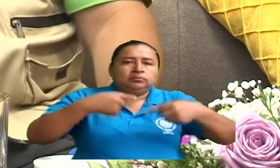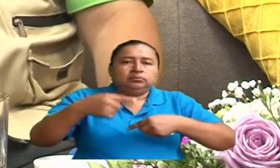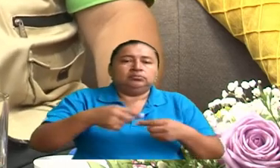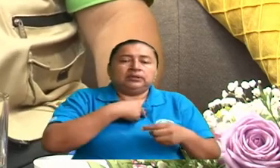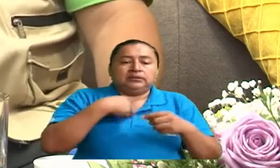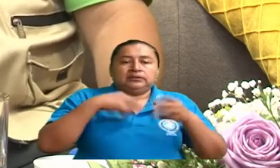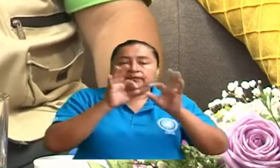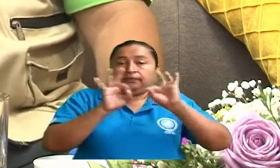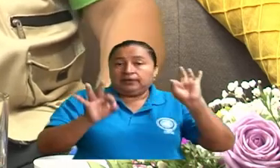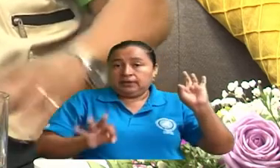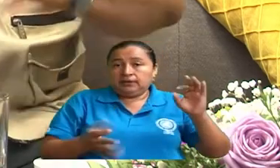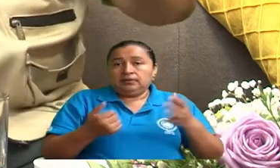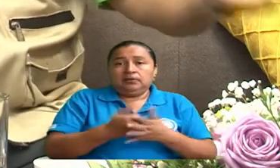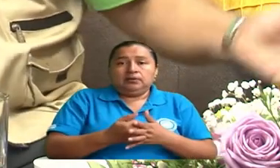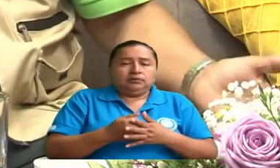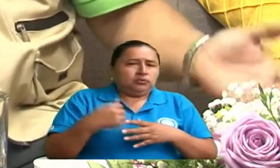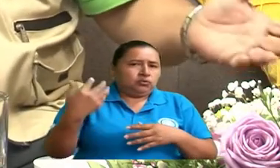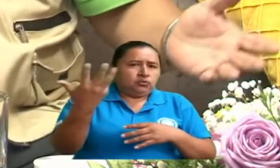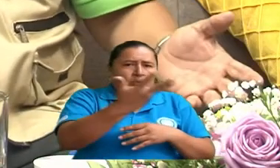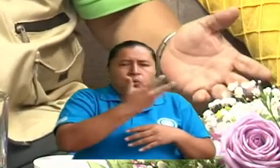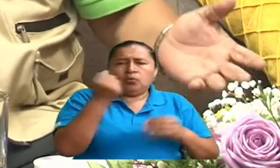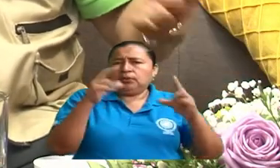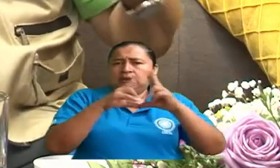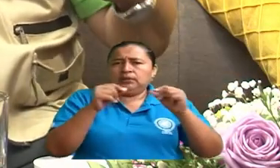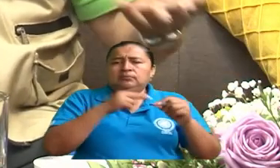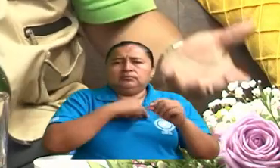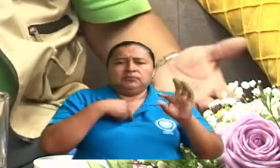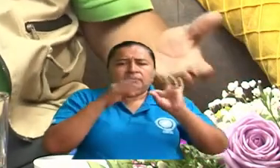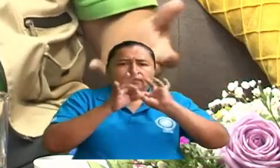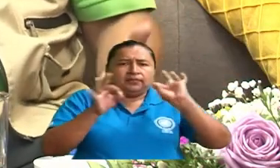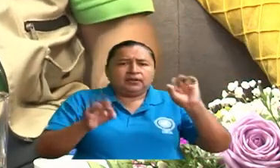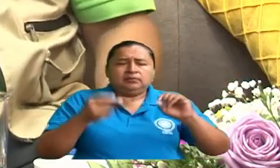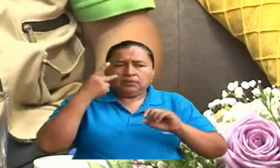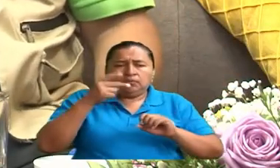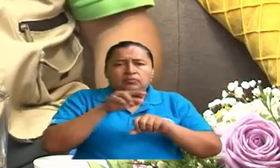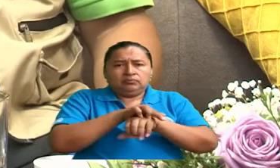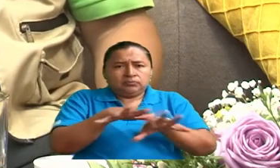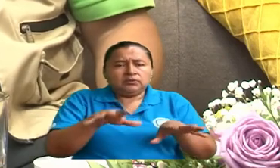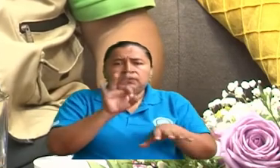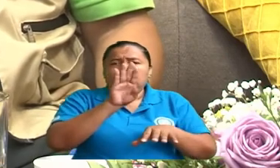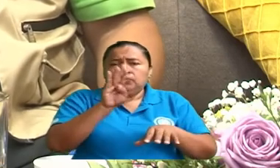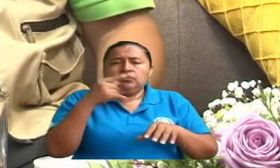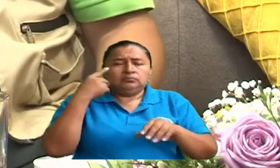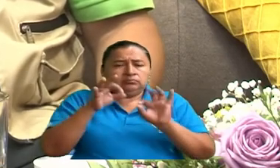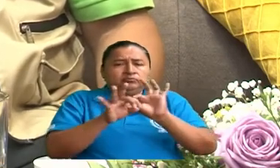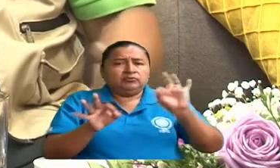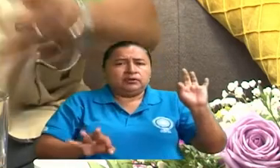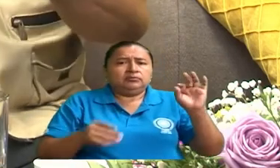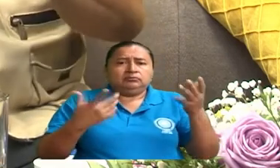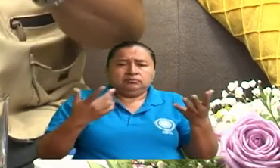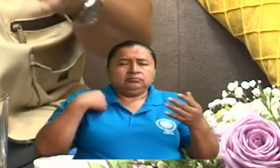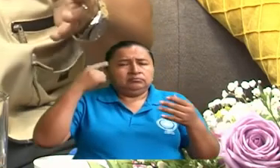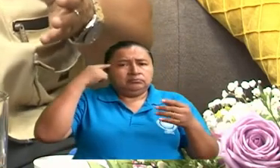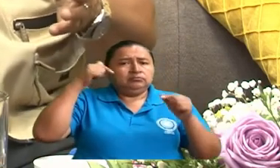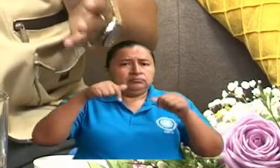ferias, ¿verdad? Okay. Por todo el país, ahí miramos las redes sociales, que es muy importante. Ya, yo creo que